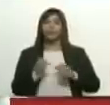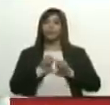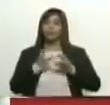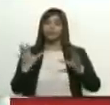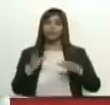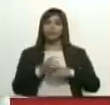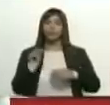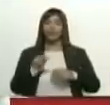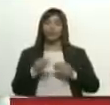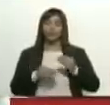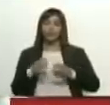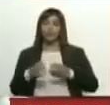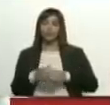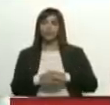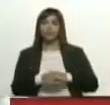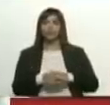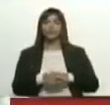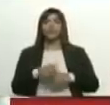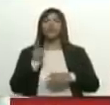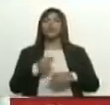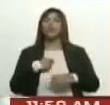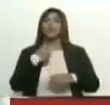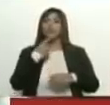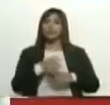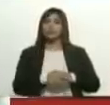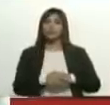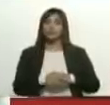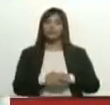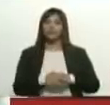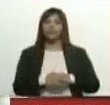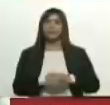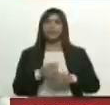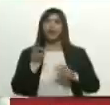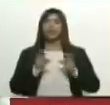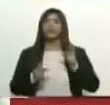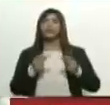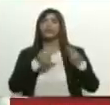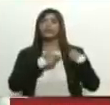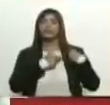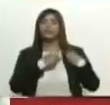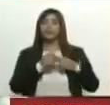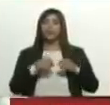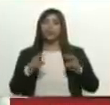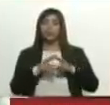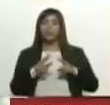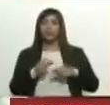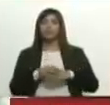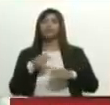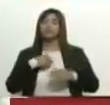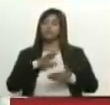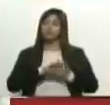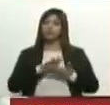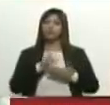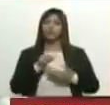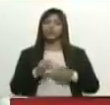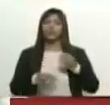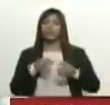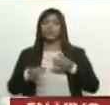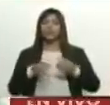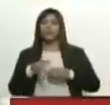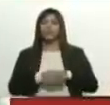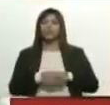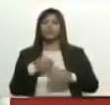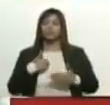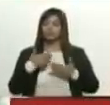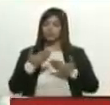aclarando esta situación. Y debo decir que los representantes de Naciones Unidas quedaron satisfechos de la explicación que